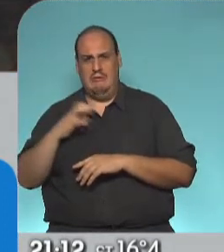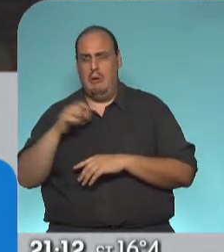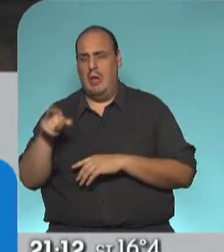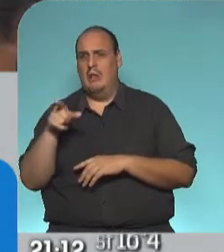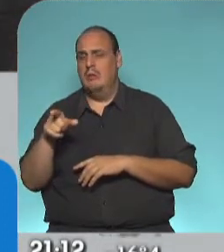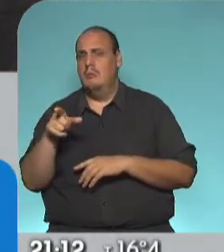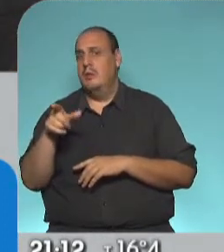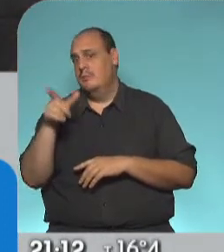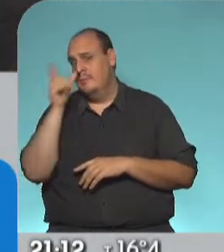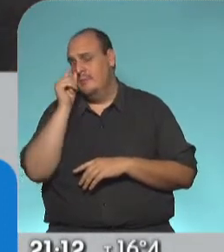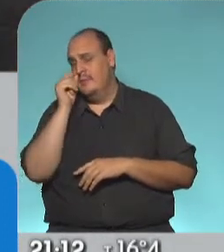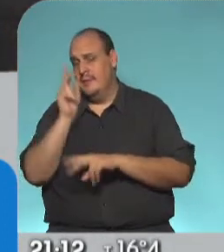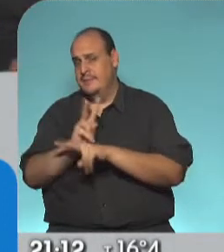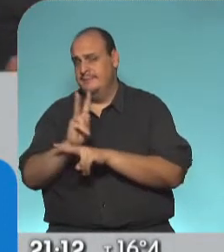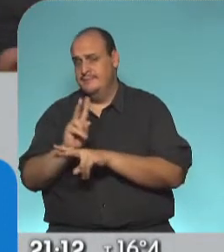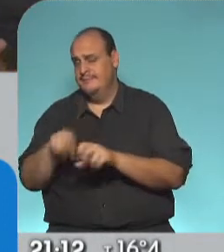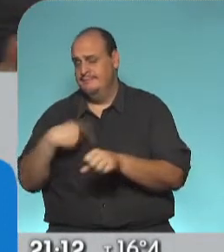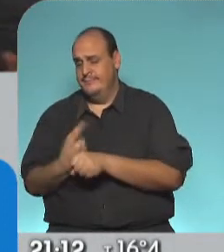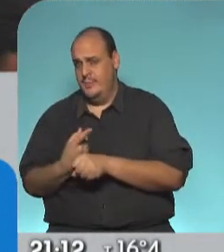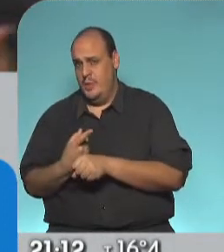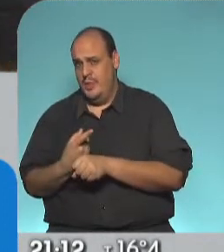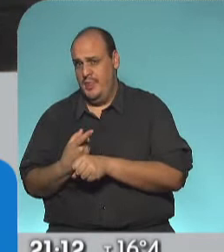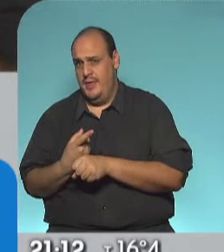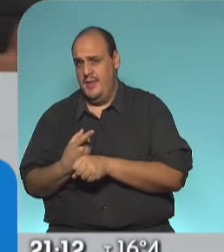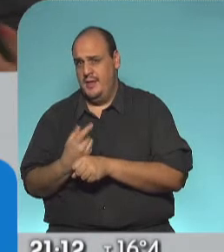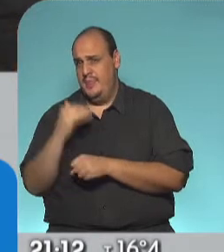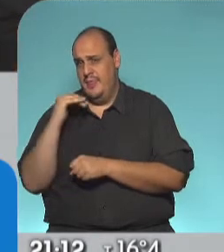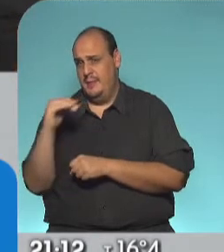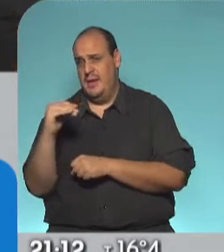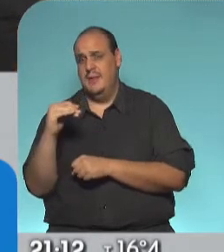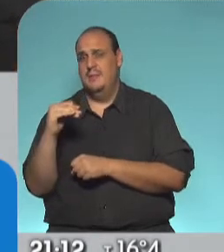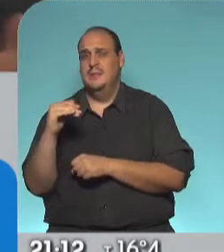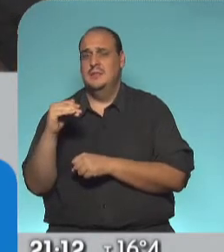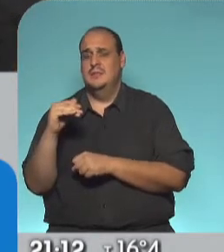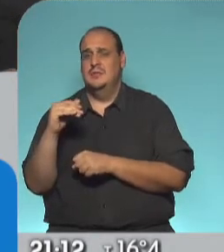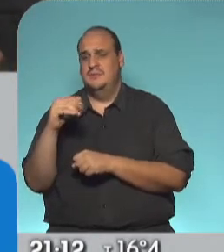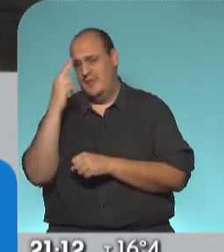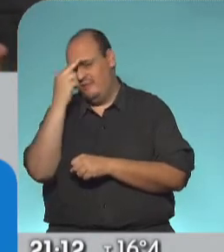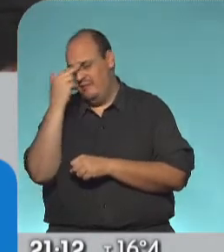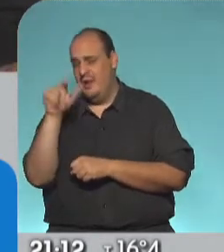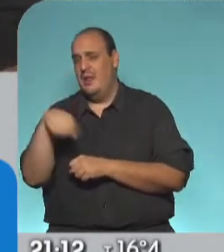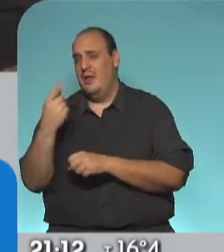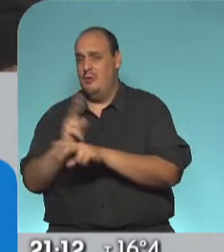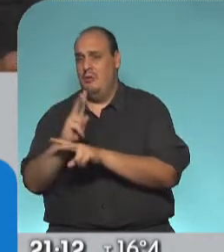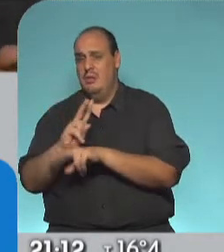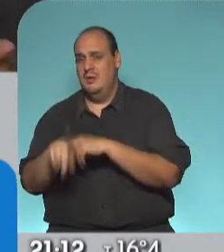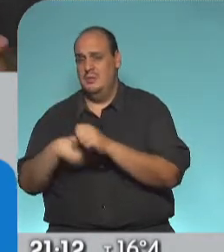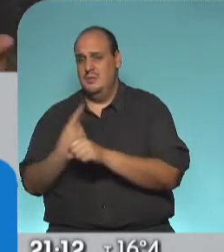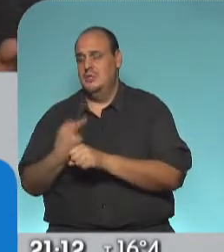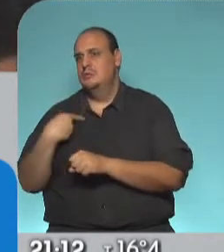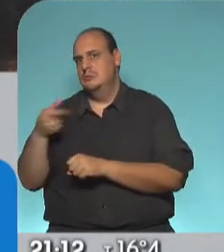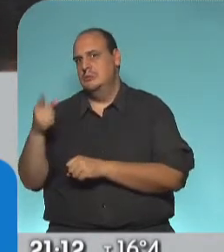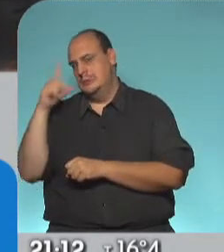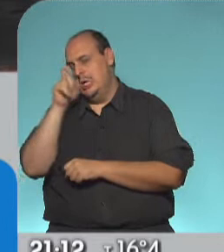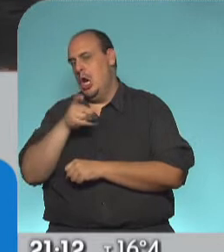Claro. ya no se sostenía más la situación de tenerlo en un departamento con una señora, con otra señora. Bueno, ya